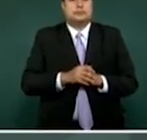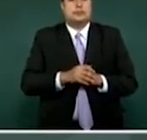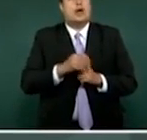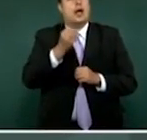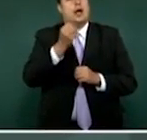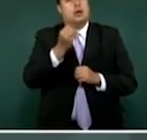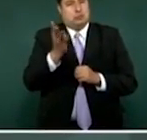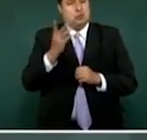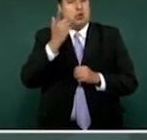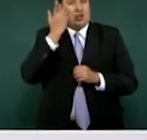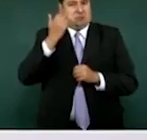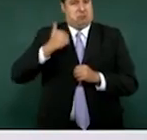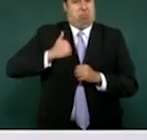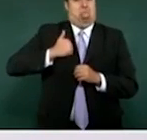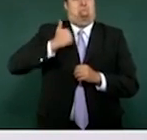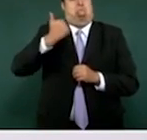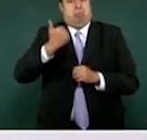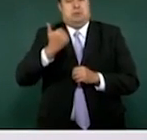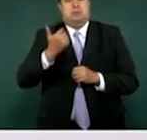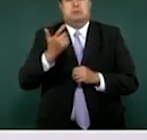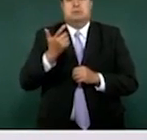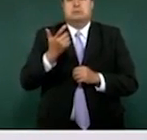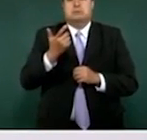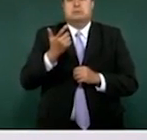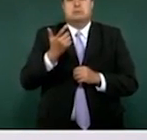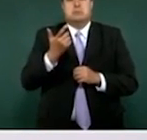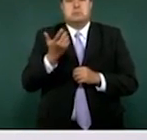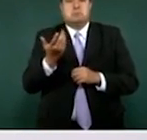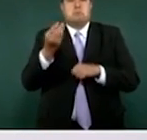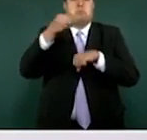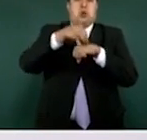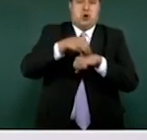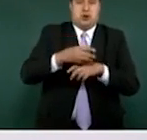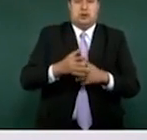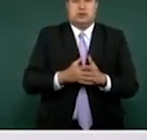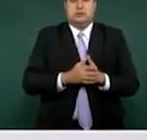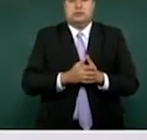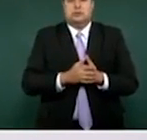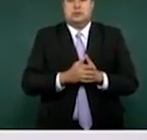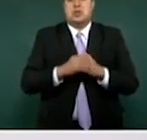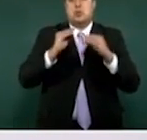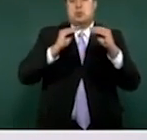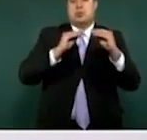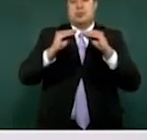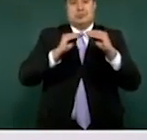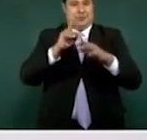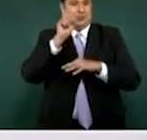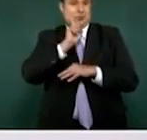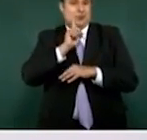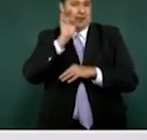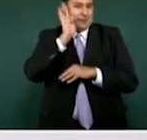quisieron montarse en el movimiento feminista